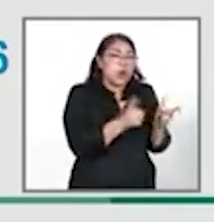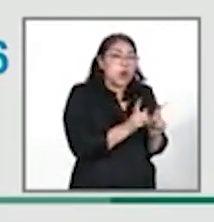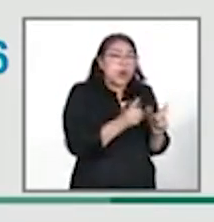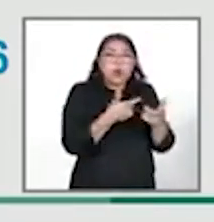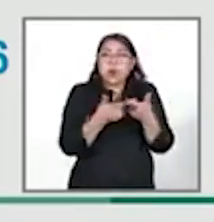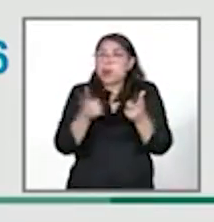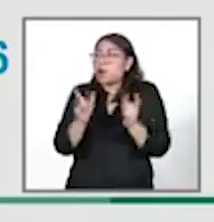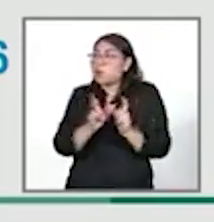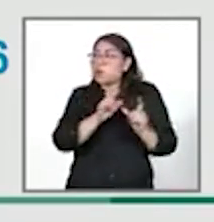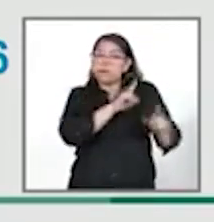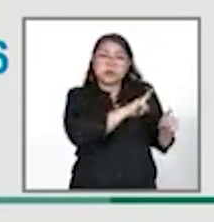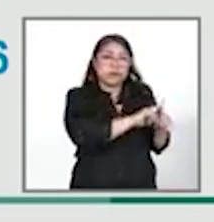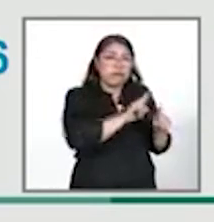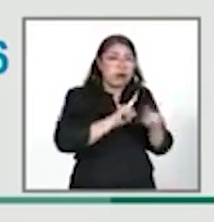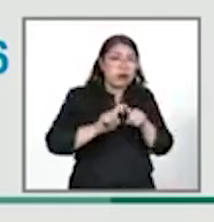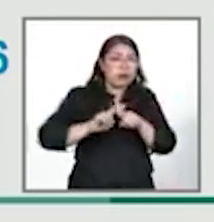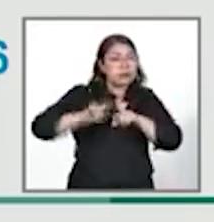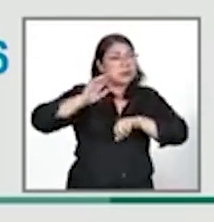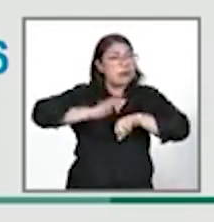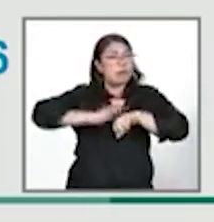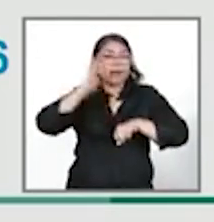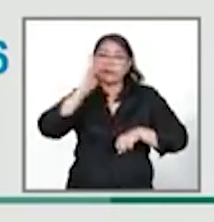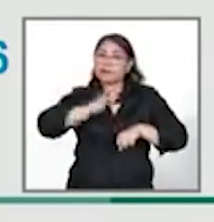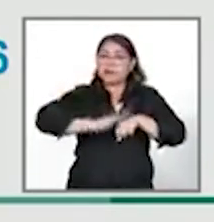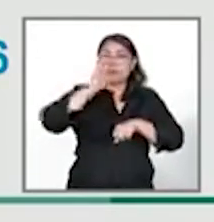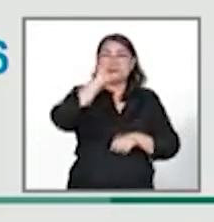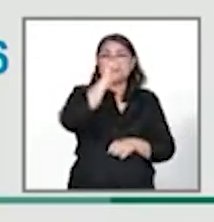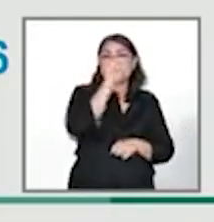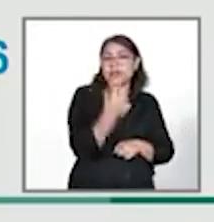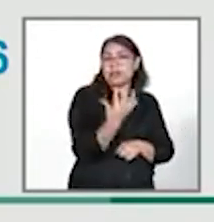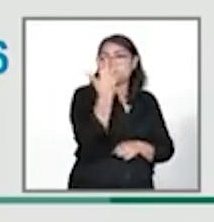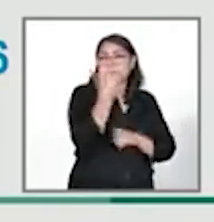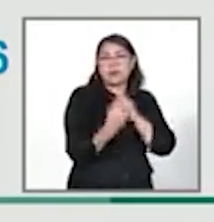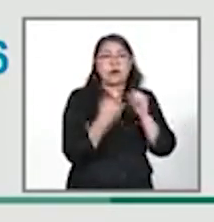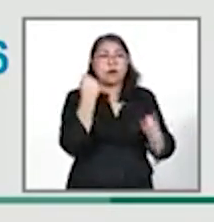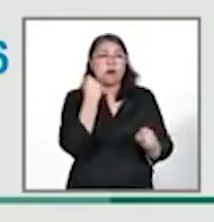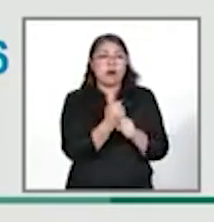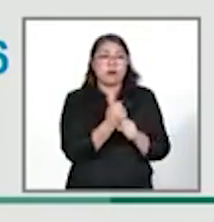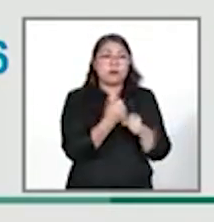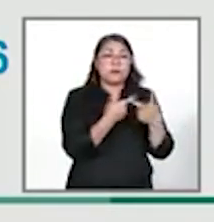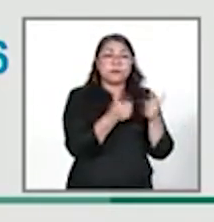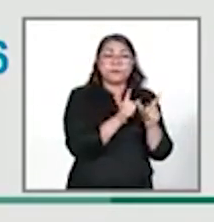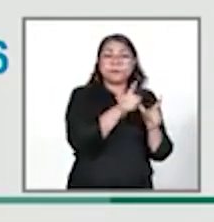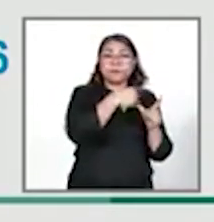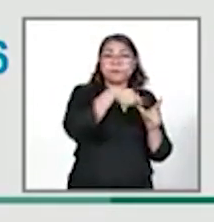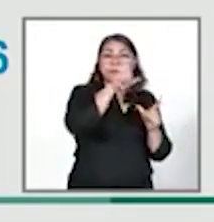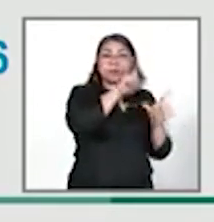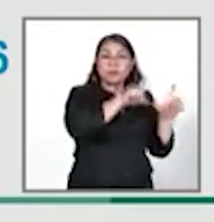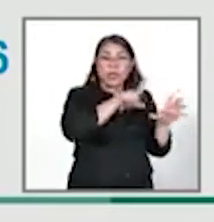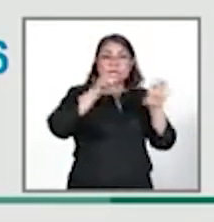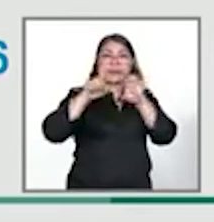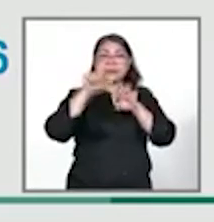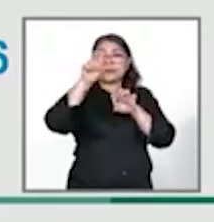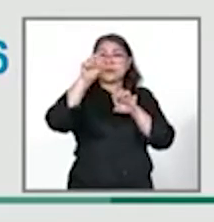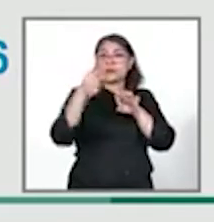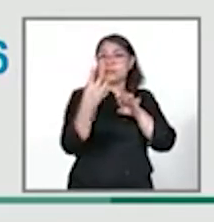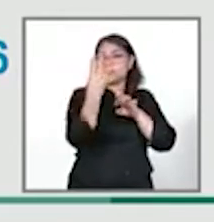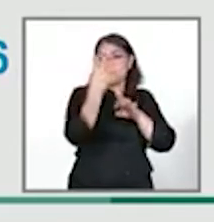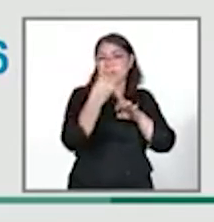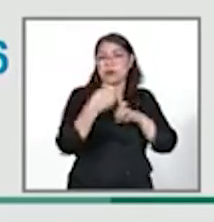el grupo de edad más afectado es el de mayores de 65 años de edad, con 734